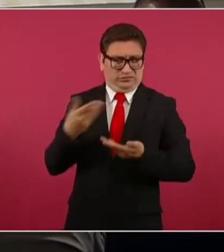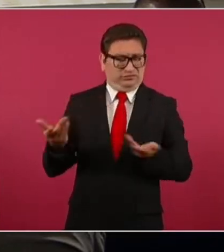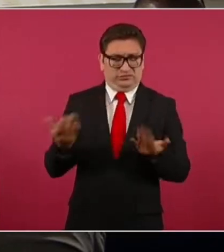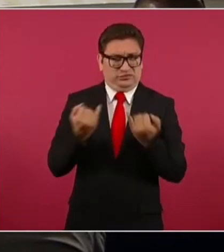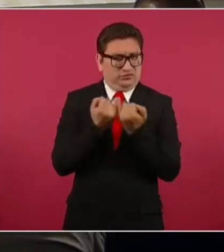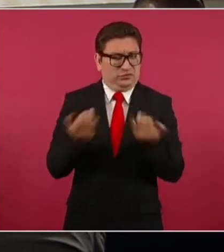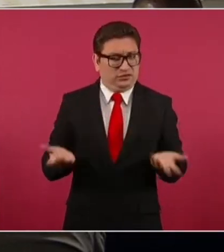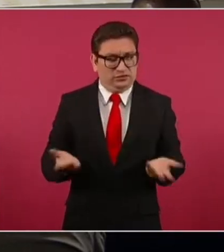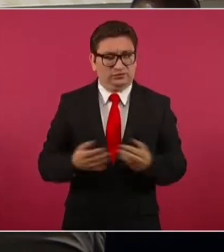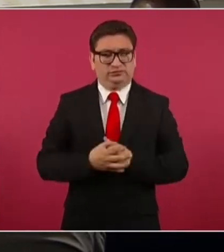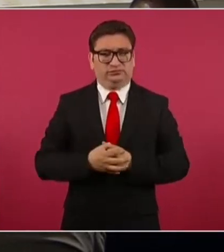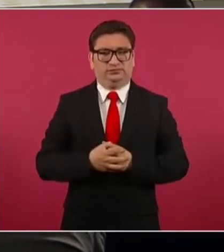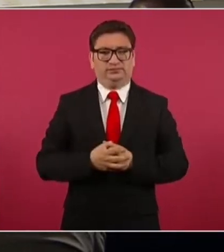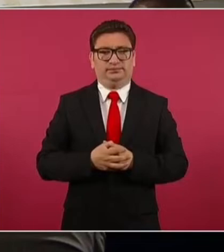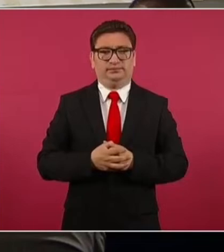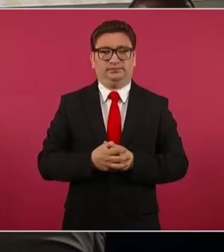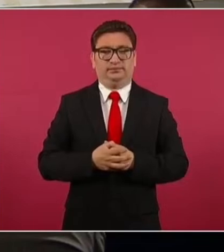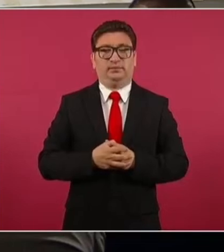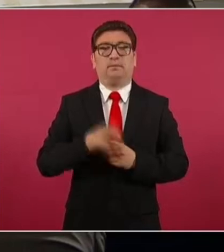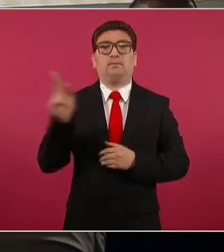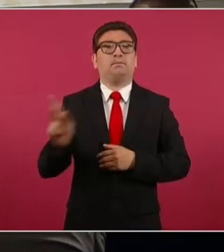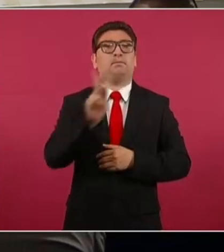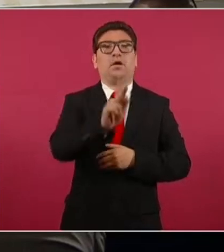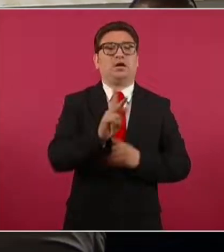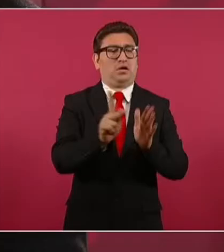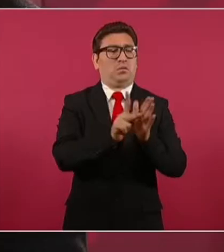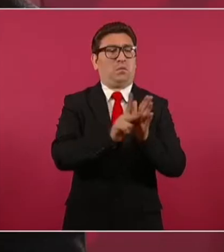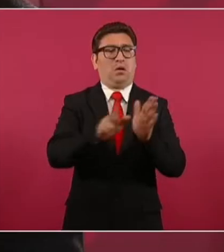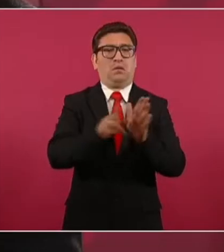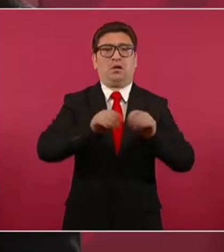Es como los medios de información,